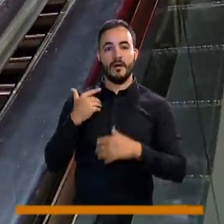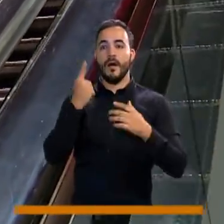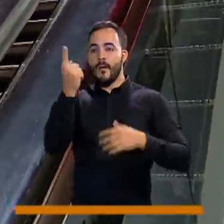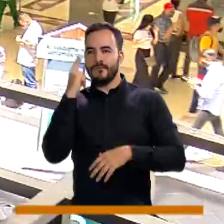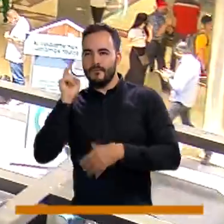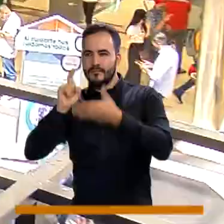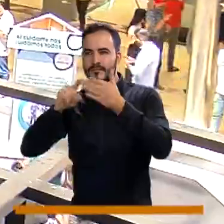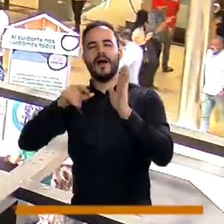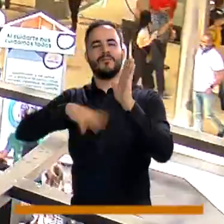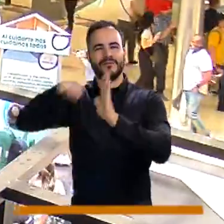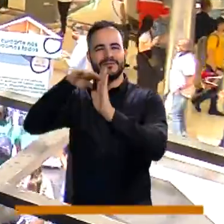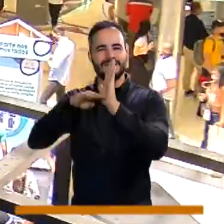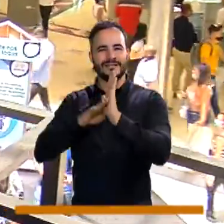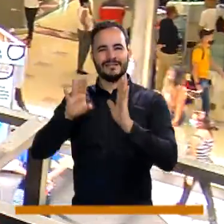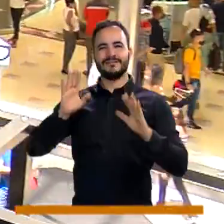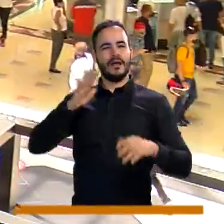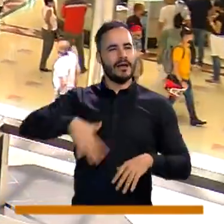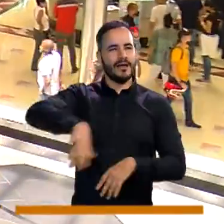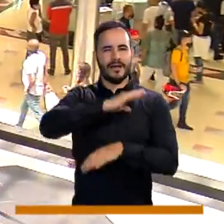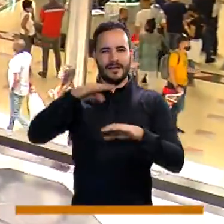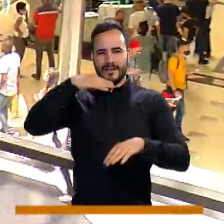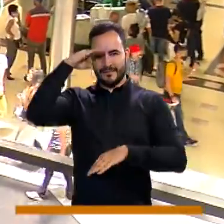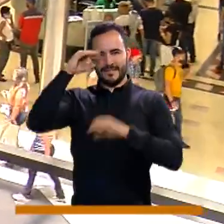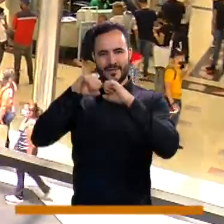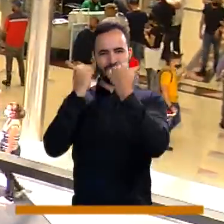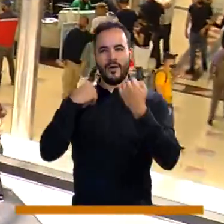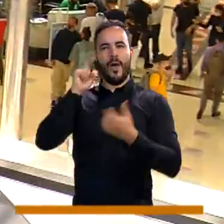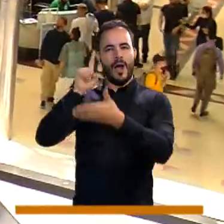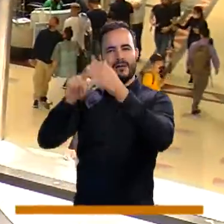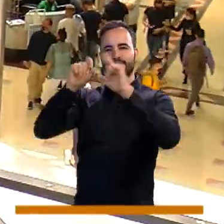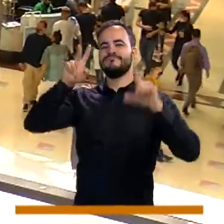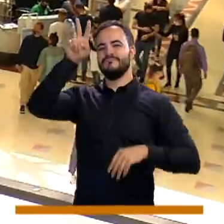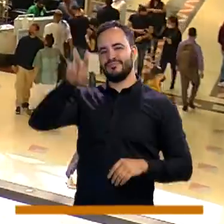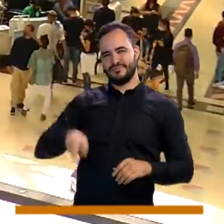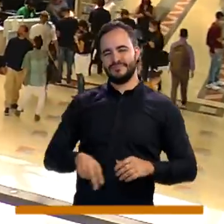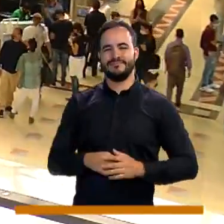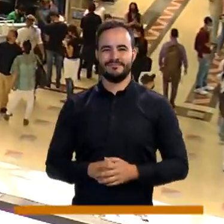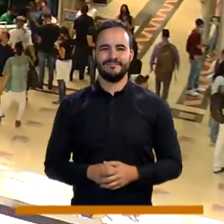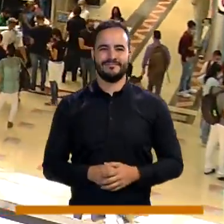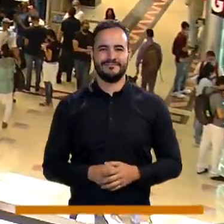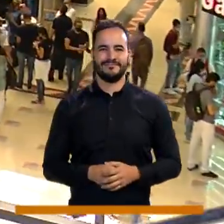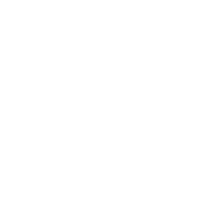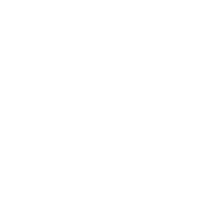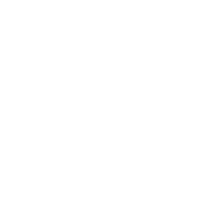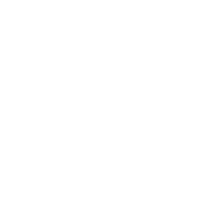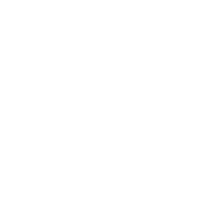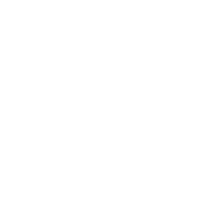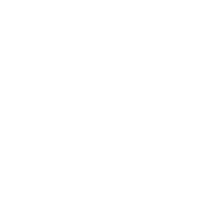www.consejodemedellin.gob.co, en el sitio del Observatorio de Políticas Públicas del Consejo de Medellín.